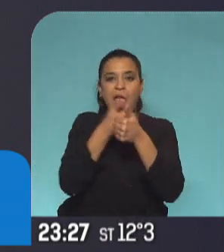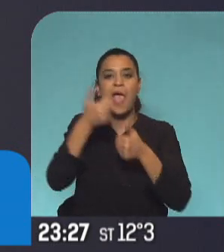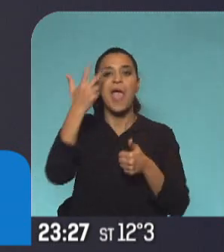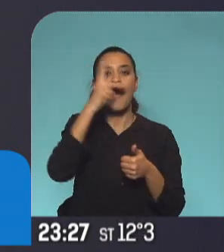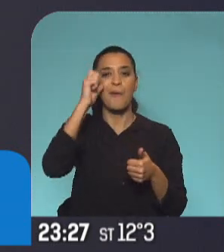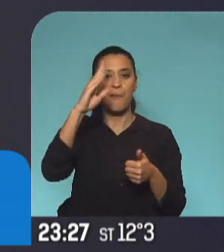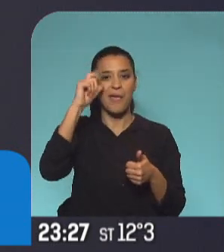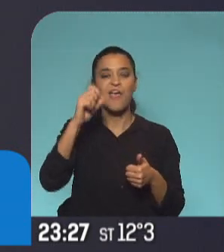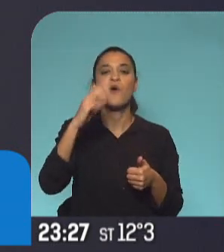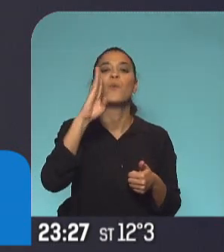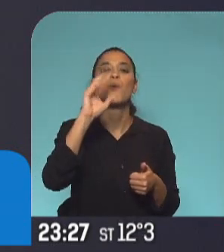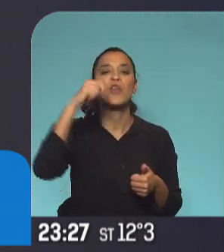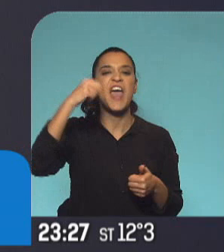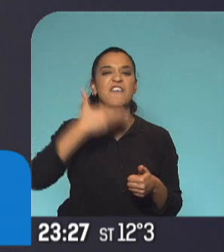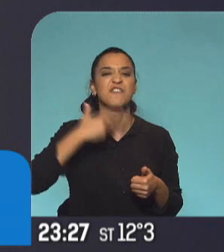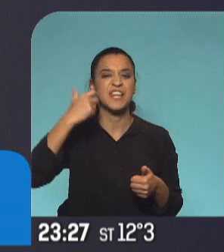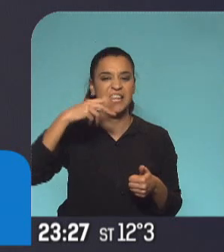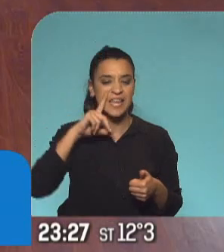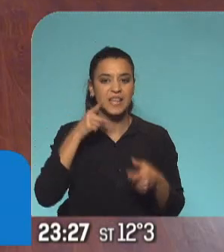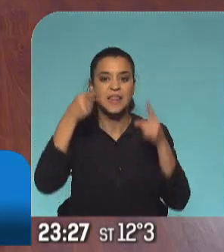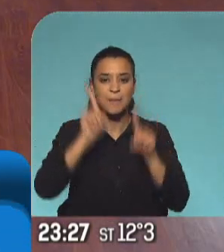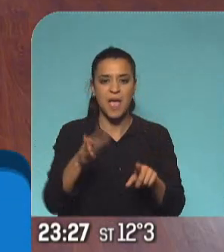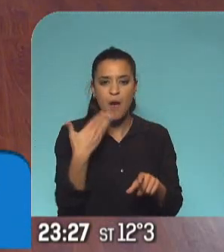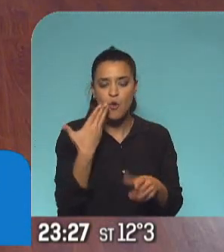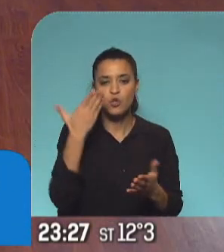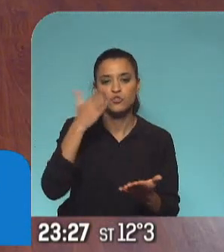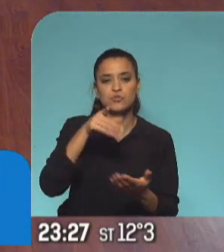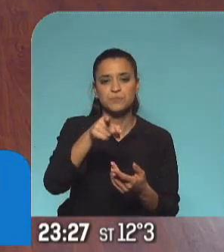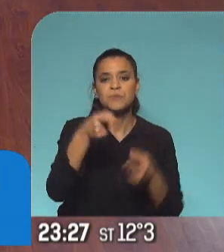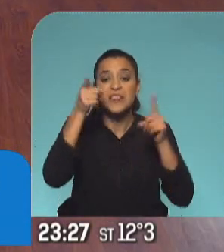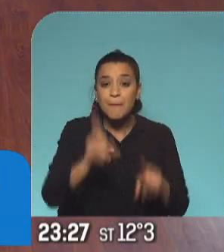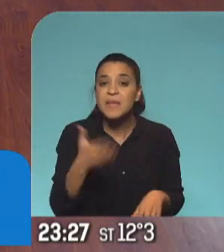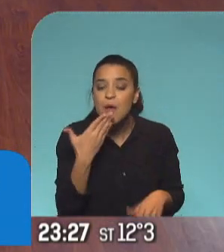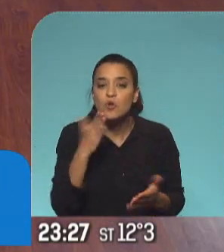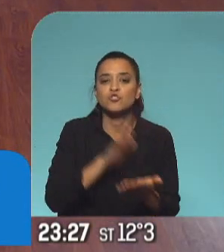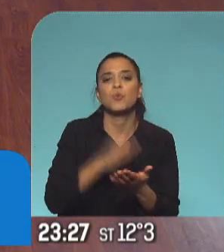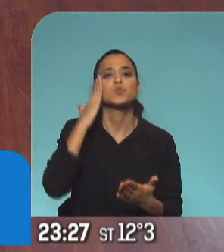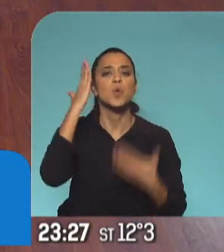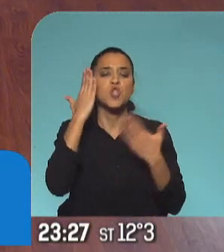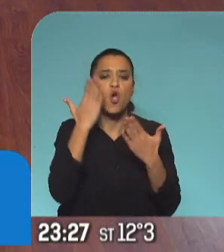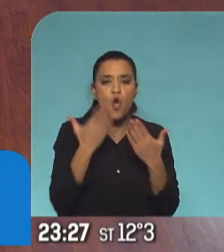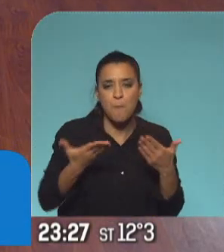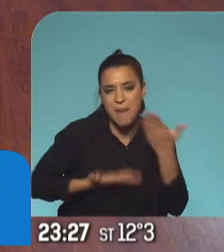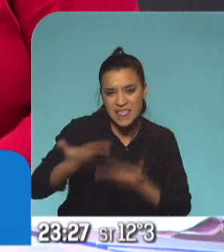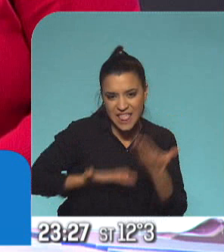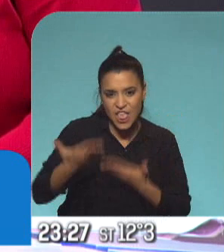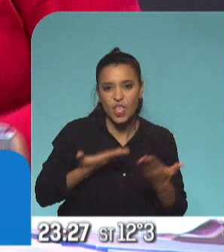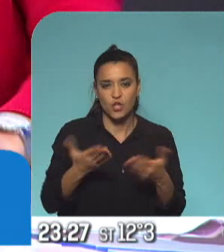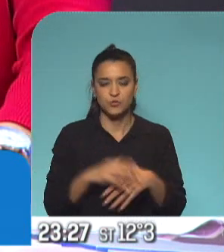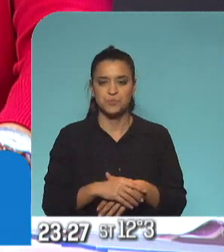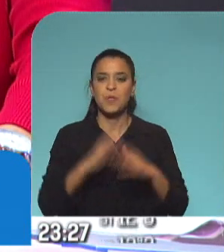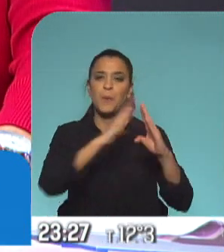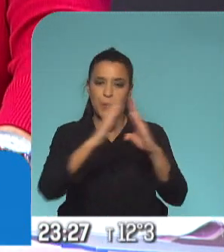esta idea de explotar esa... Sueños compartidos, también habló de sueños compartidos. ¿Eh? También habló de sueños compartidos. De sueños compartidos y de de las